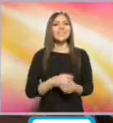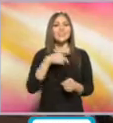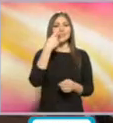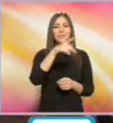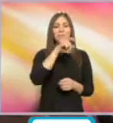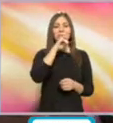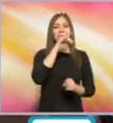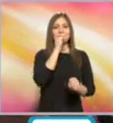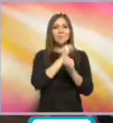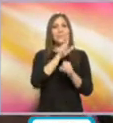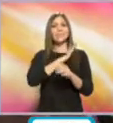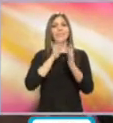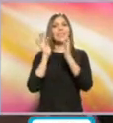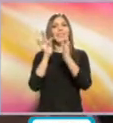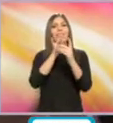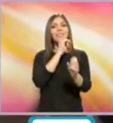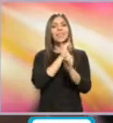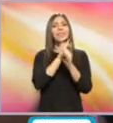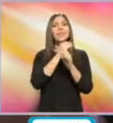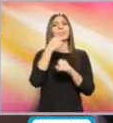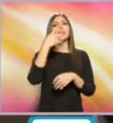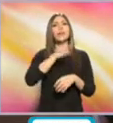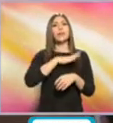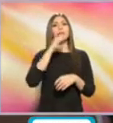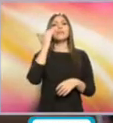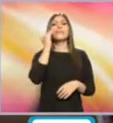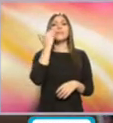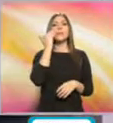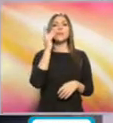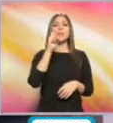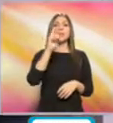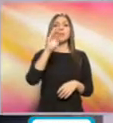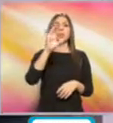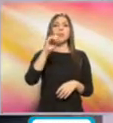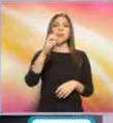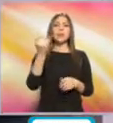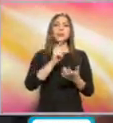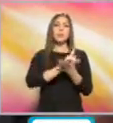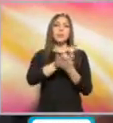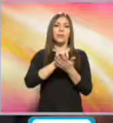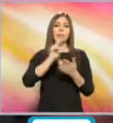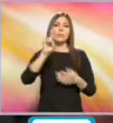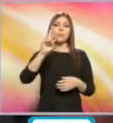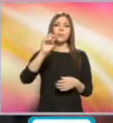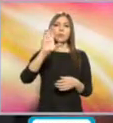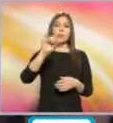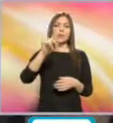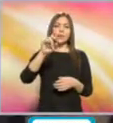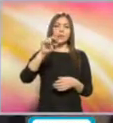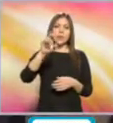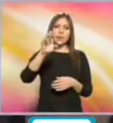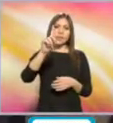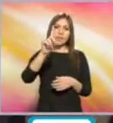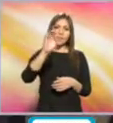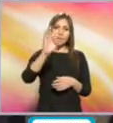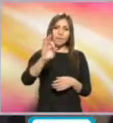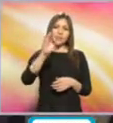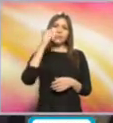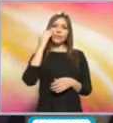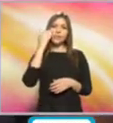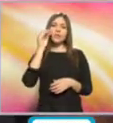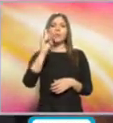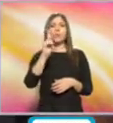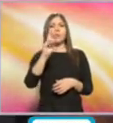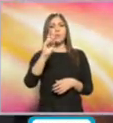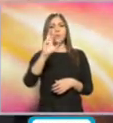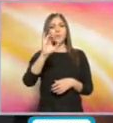Cultura.cdmx.gov.mx. Sí. Tenemos redes sociales. Procine tiene redes sociales en Facebook y en Twitter. Estamos ProcineDF en Facebook y @ProcineDF en